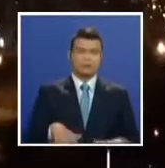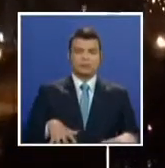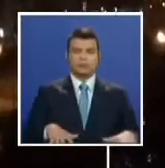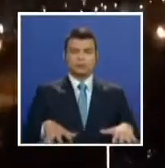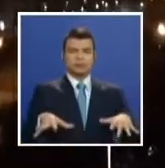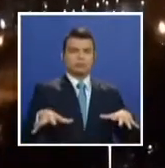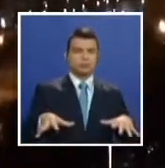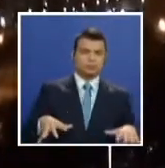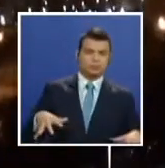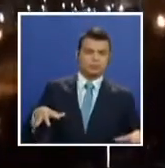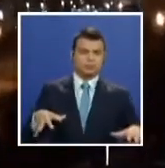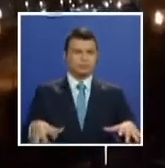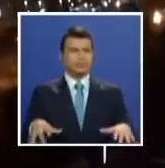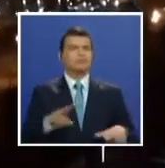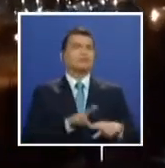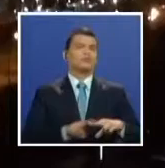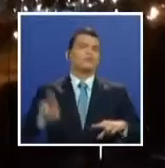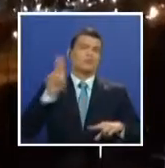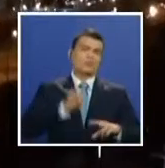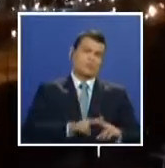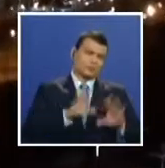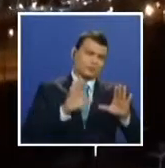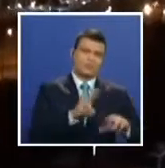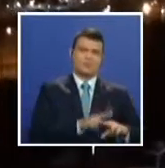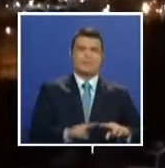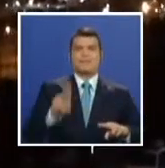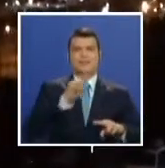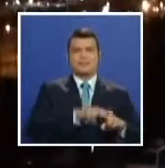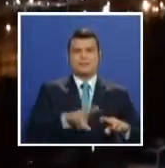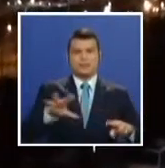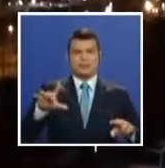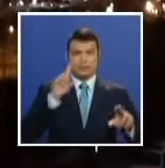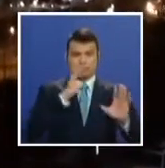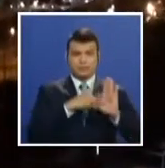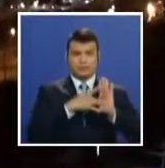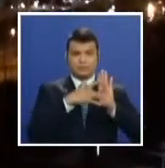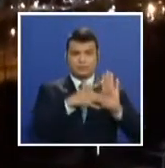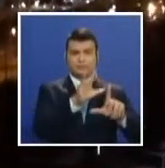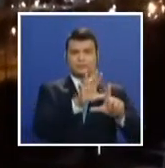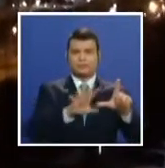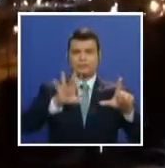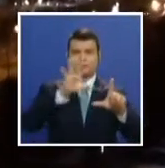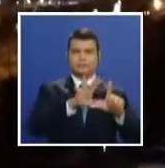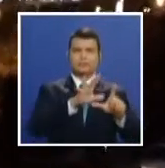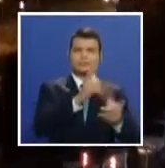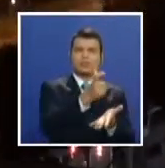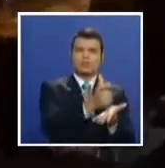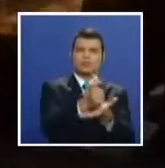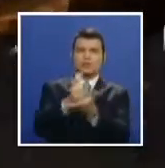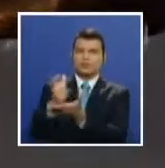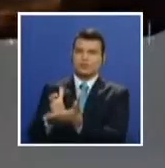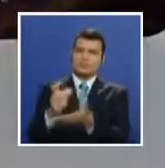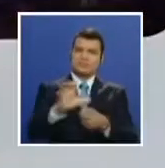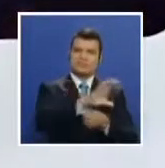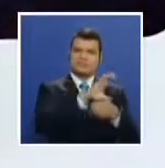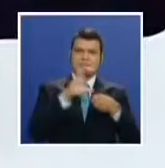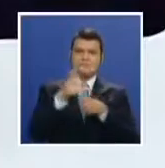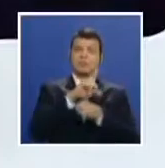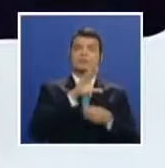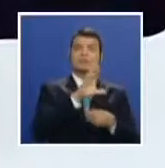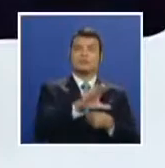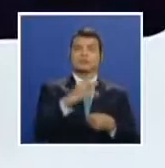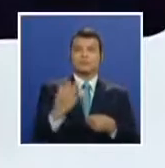circunstancias propias de la naturaleza aquí vemos imágenes entonces de algunas ciudades de este país